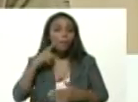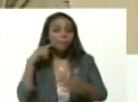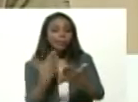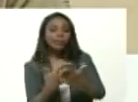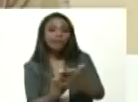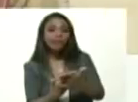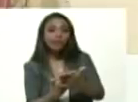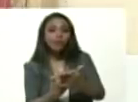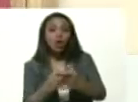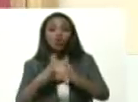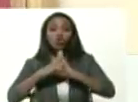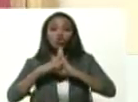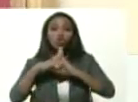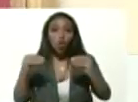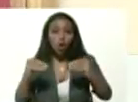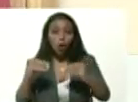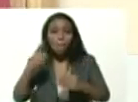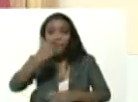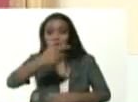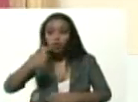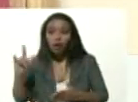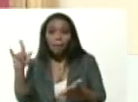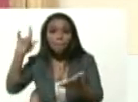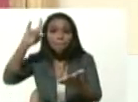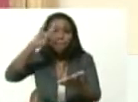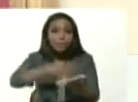Todos importados, todos.